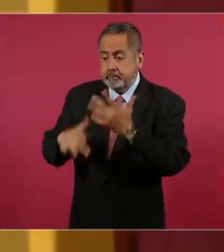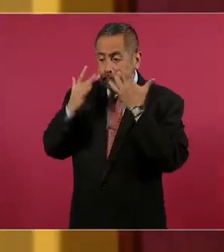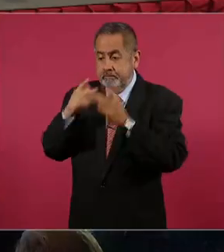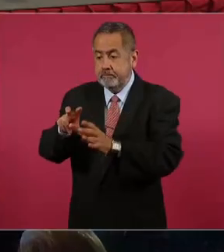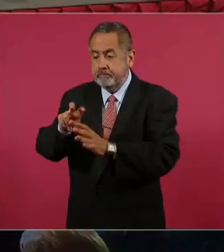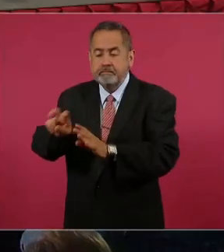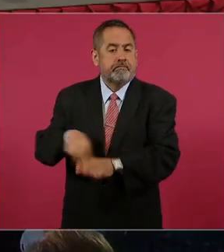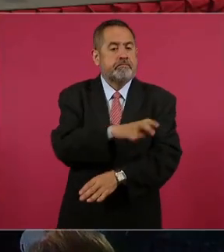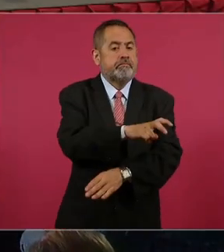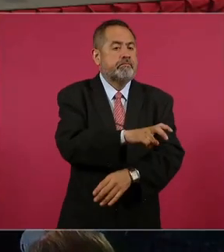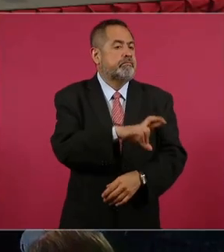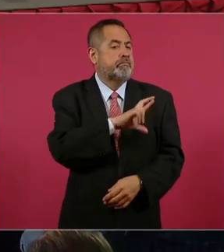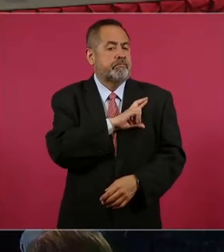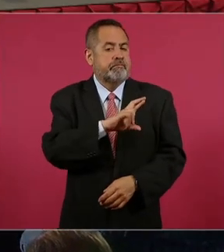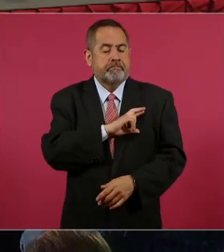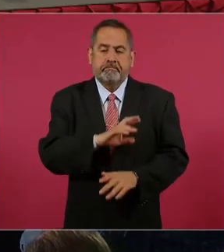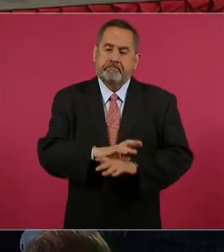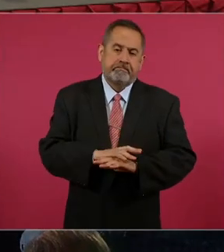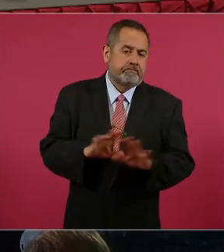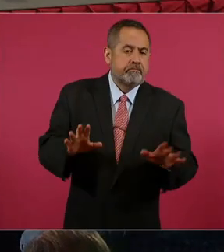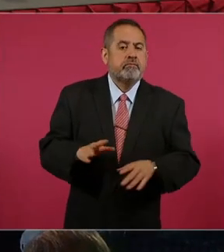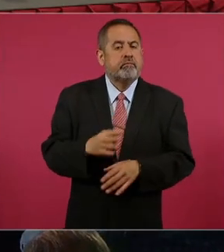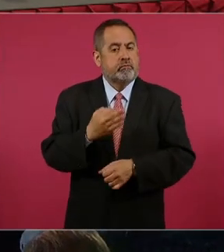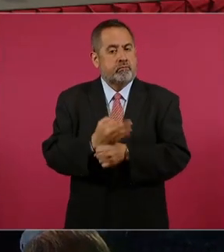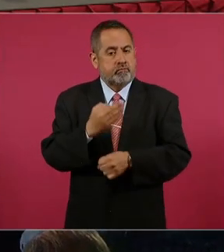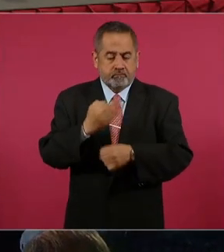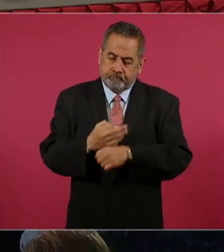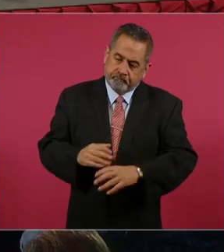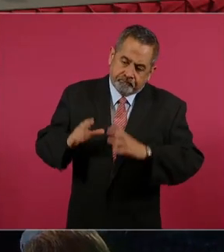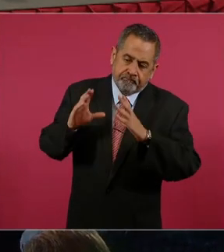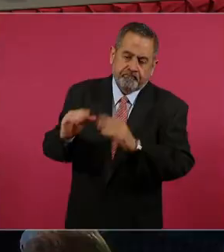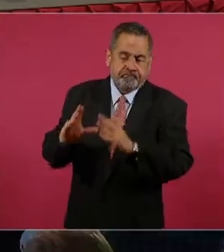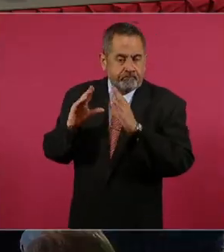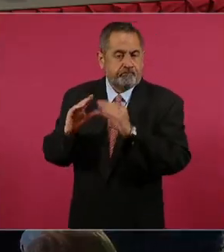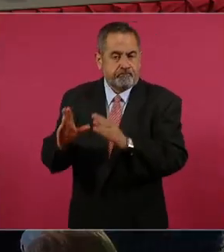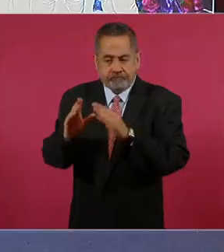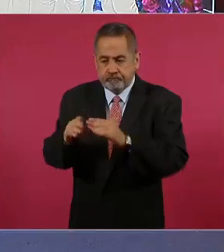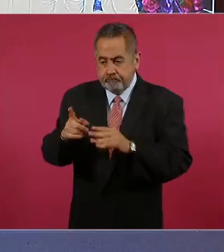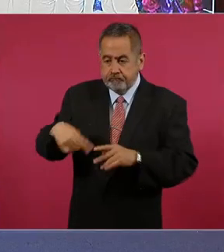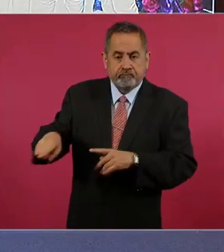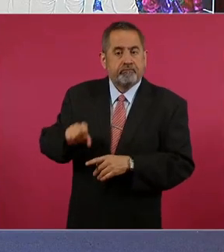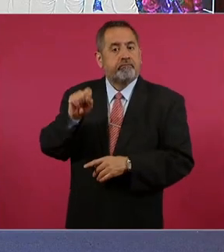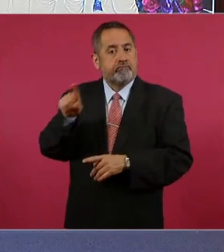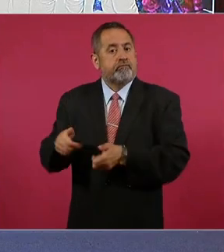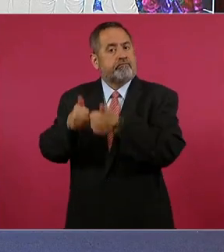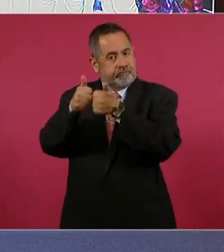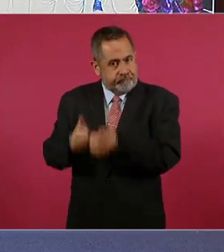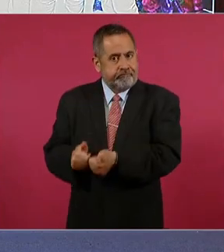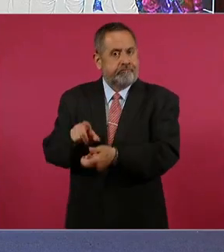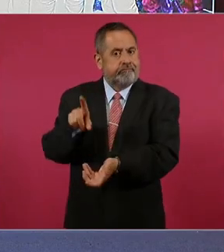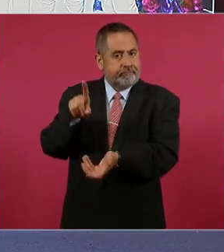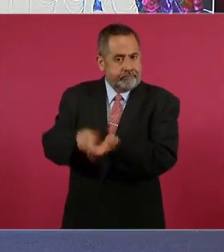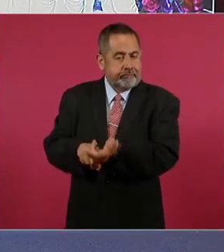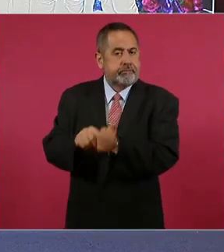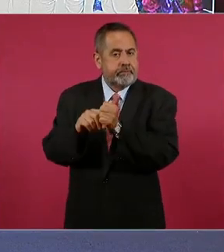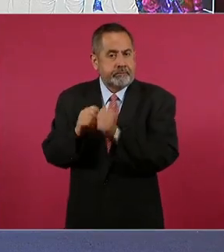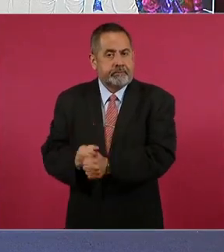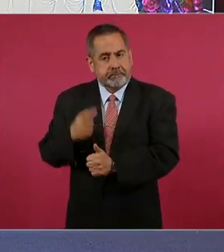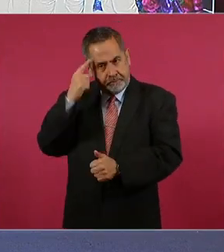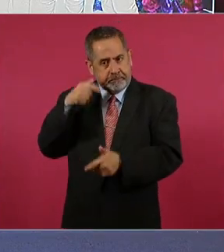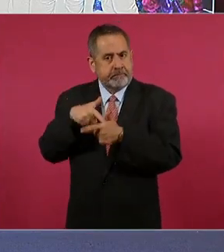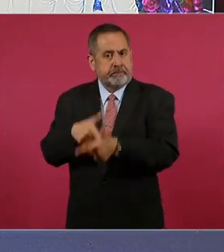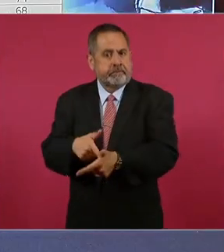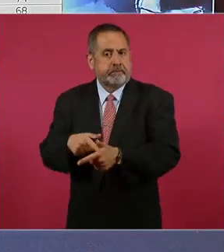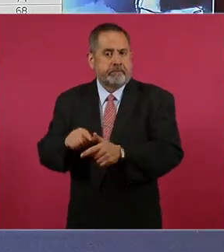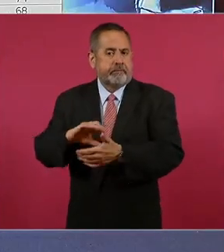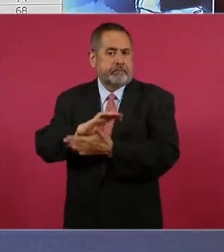medicina privada. Hoy lo que se está formando es lo que se necesita por parte de las instituciones para su posterior contratación.